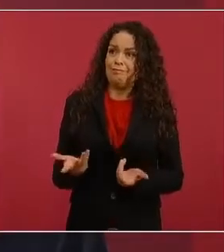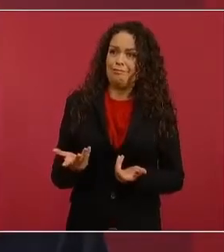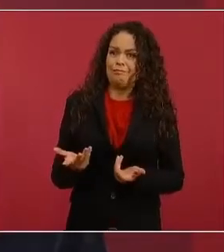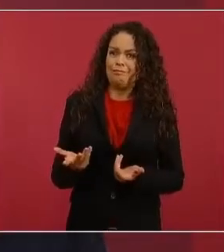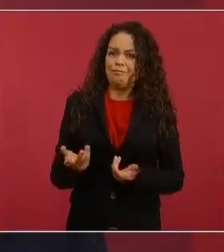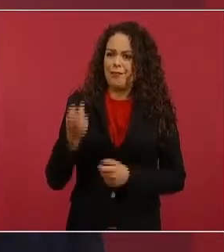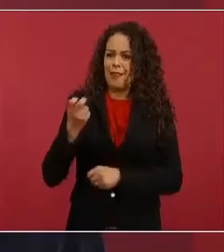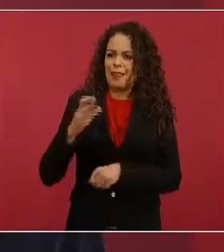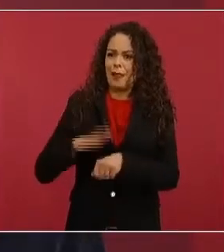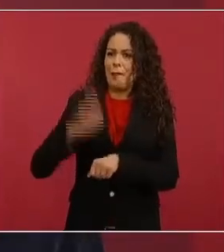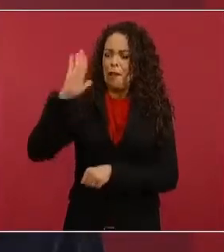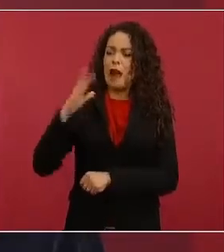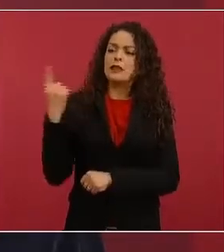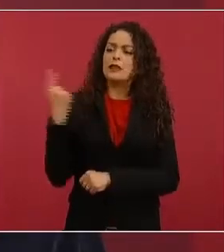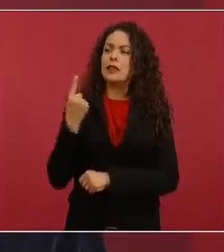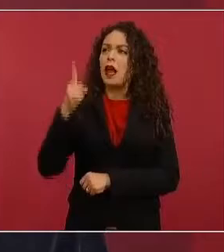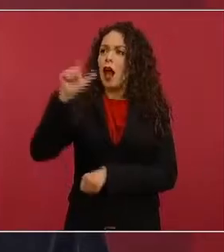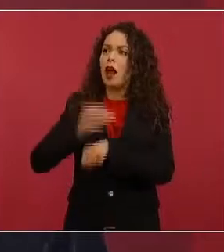consume en Argentina.